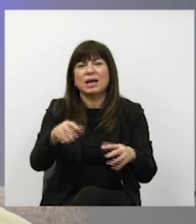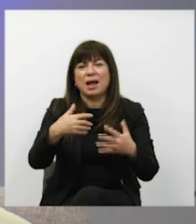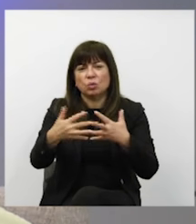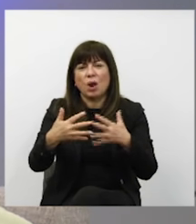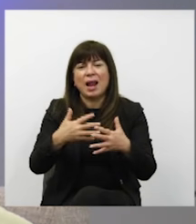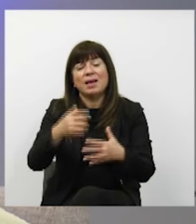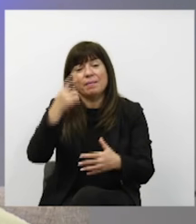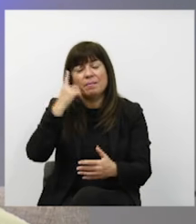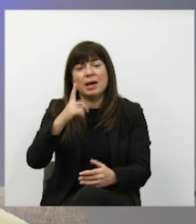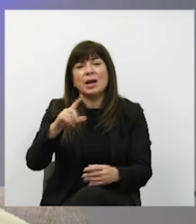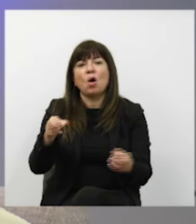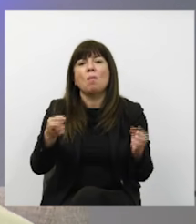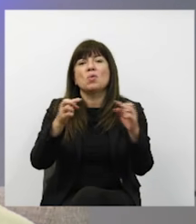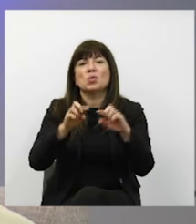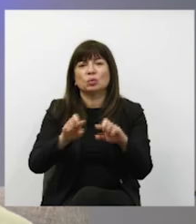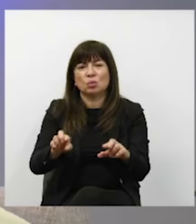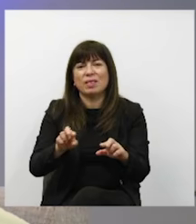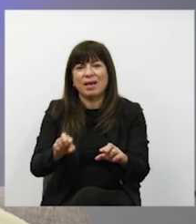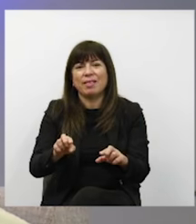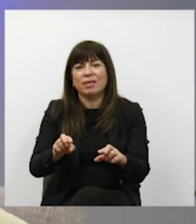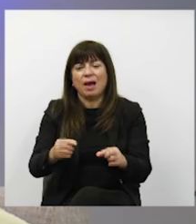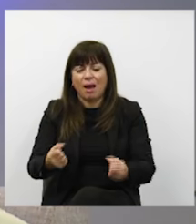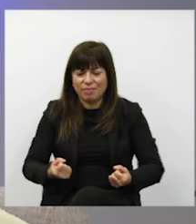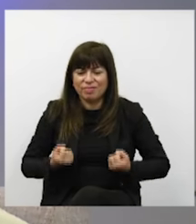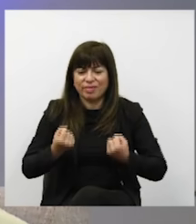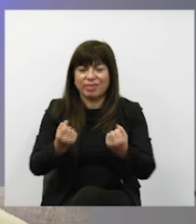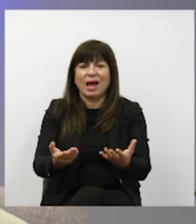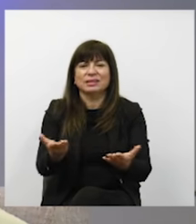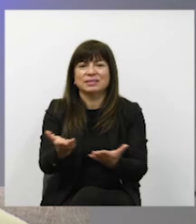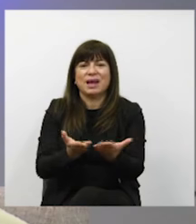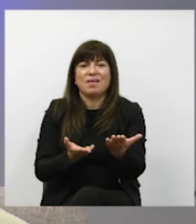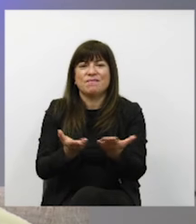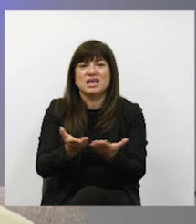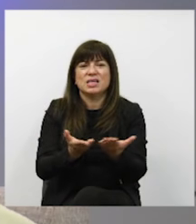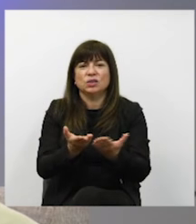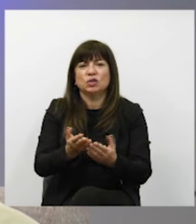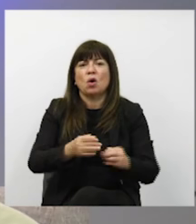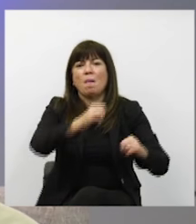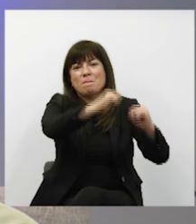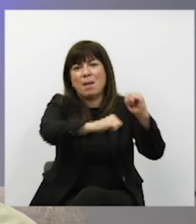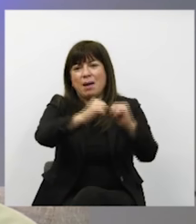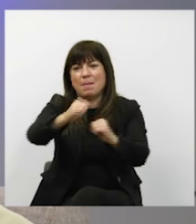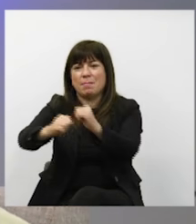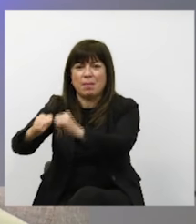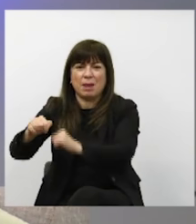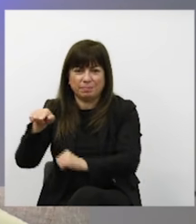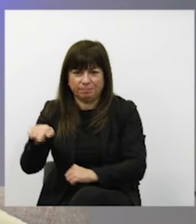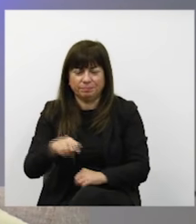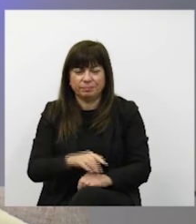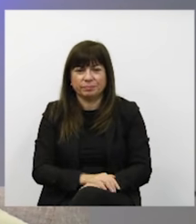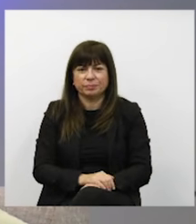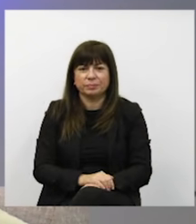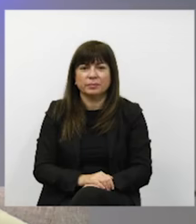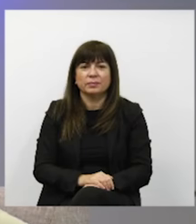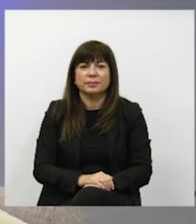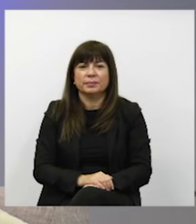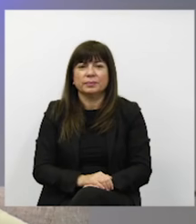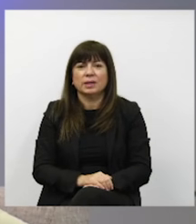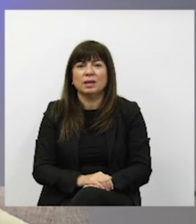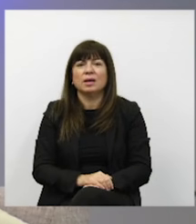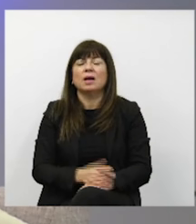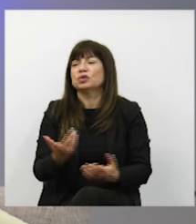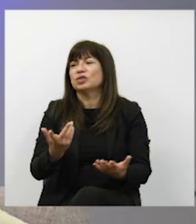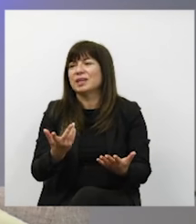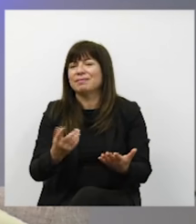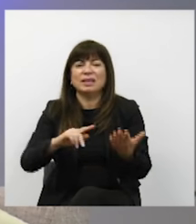la oportunidad puede ser, en el fondo, que seamos grandes proveedores de servicios para esas industrias de bienes de commodity, digamos. Entonces,